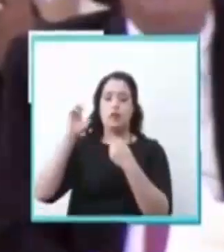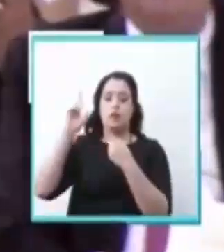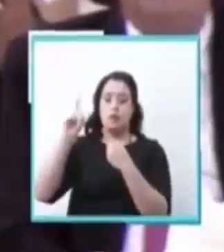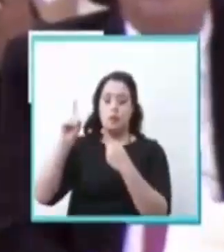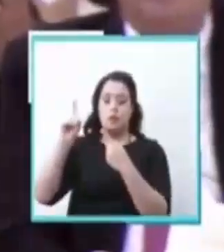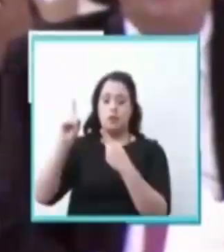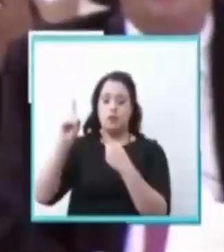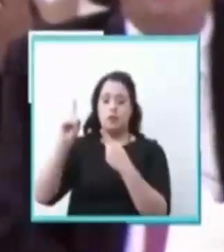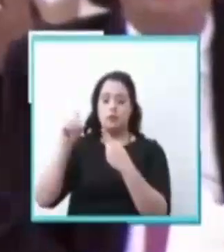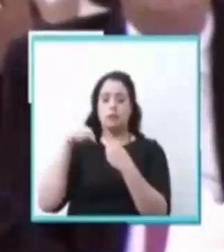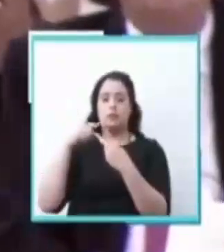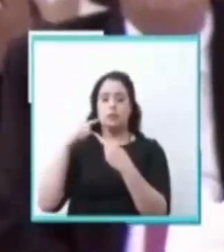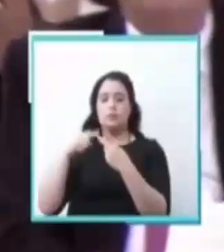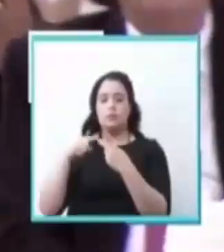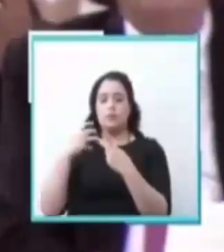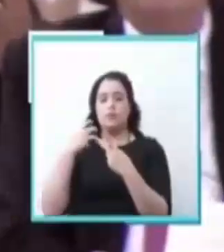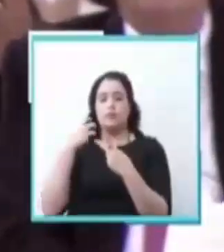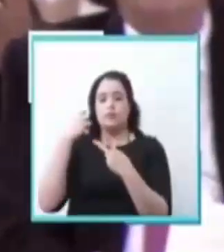salud,